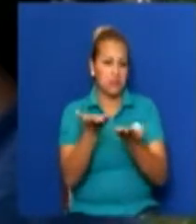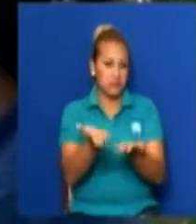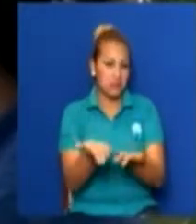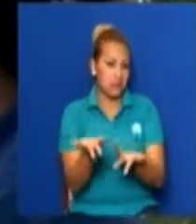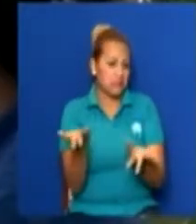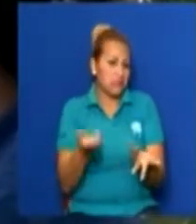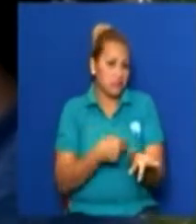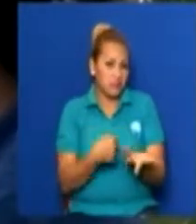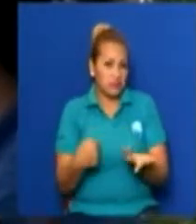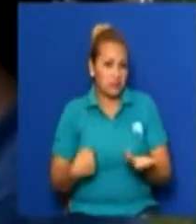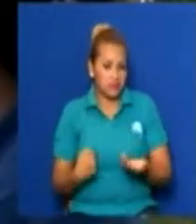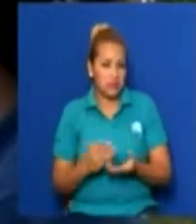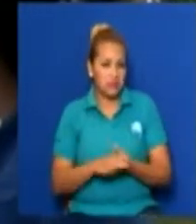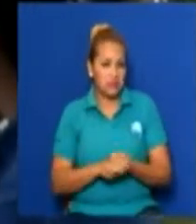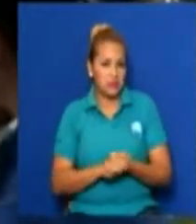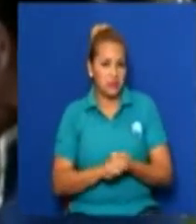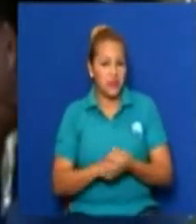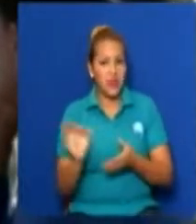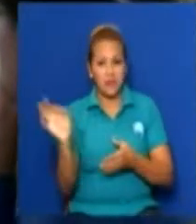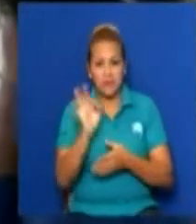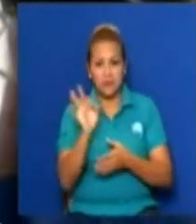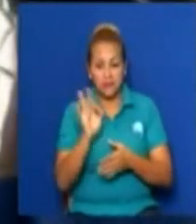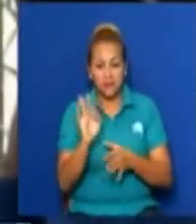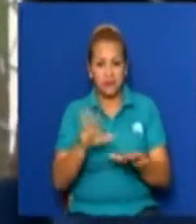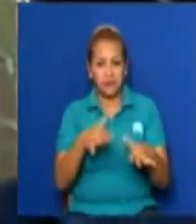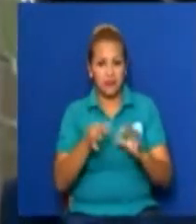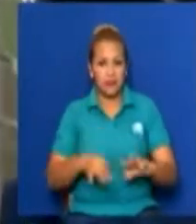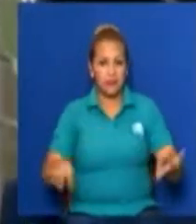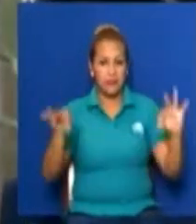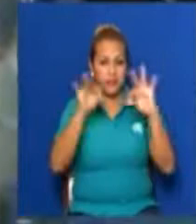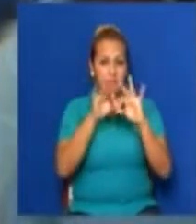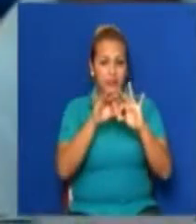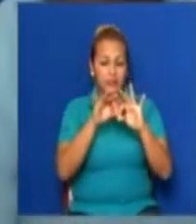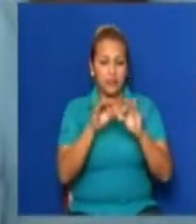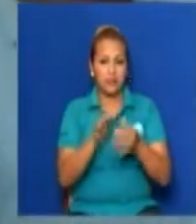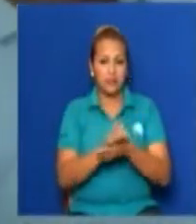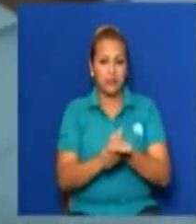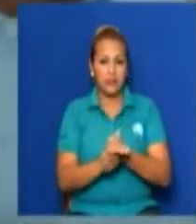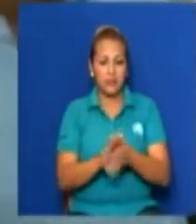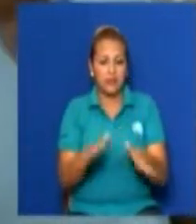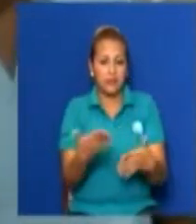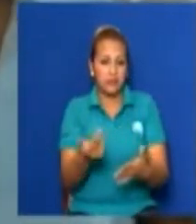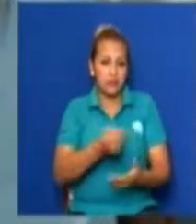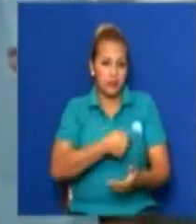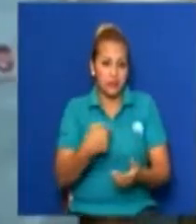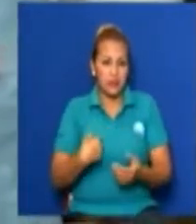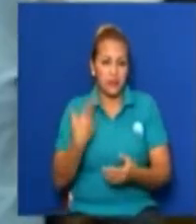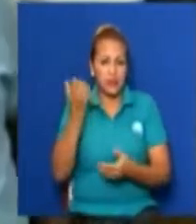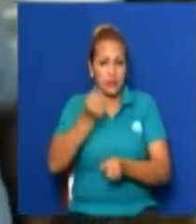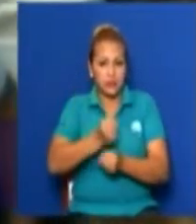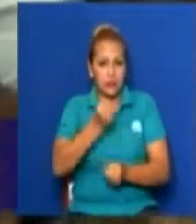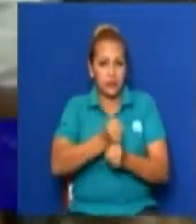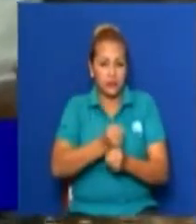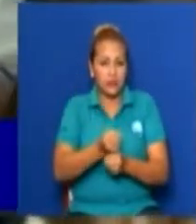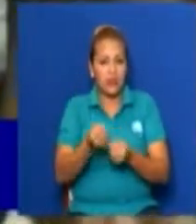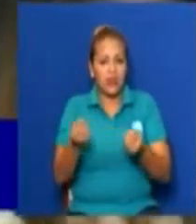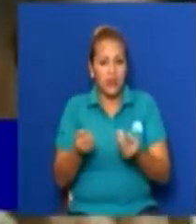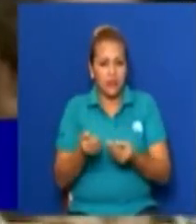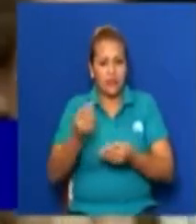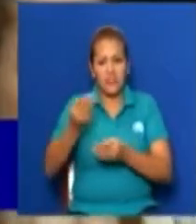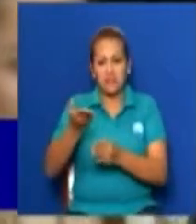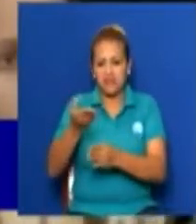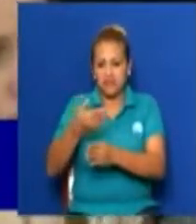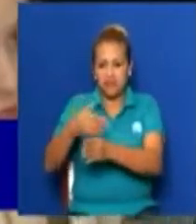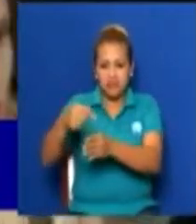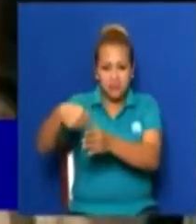nuestra función principal, entonces tampoco hacemos un trabajo de distribuir de